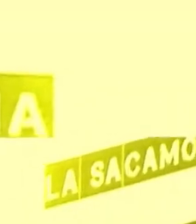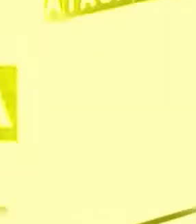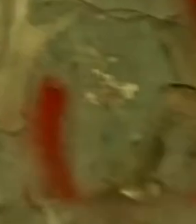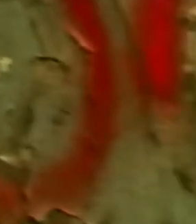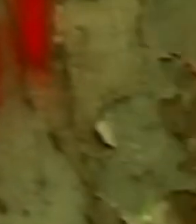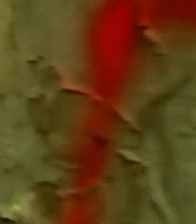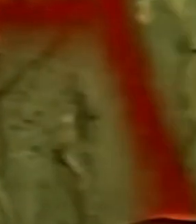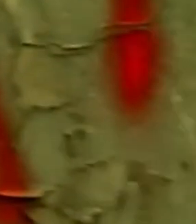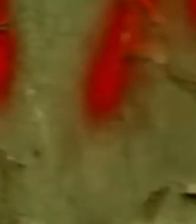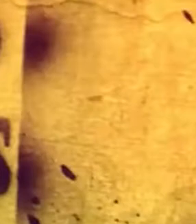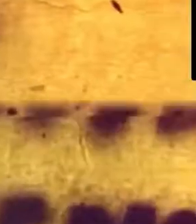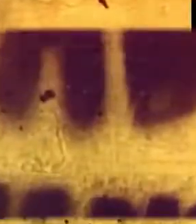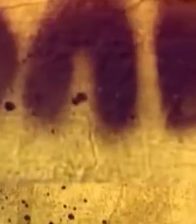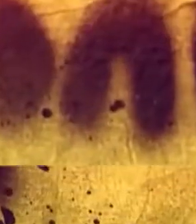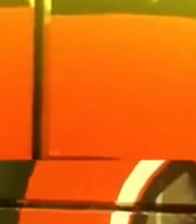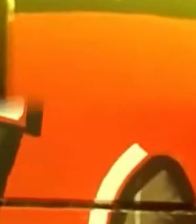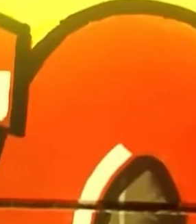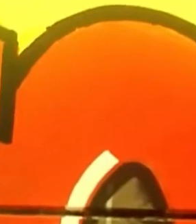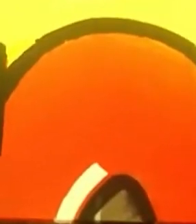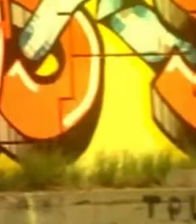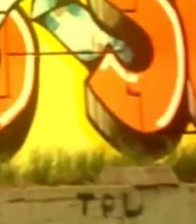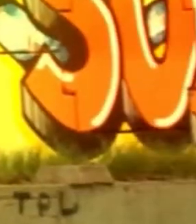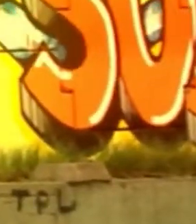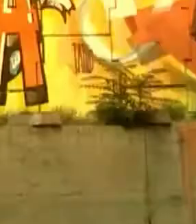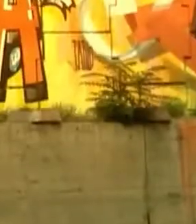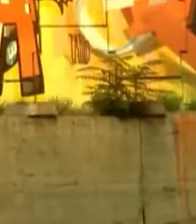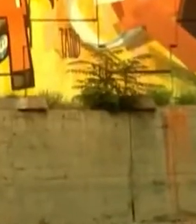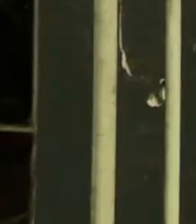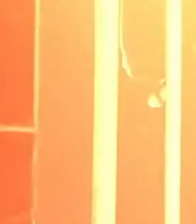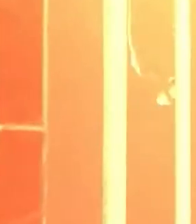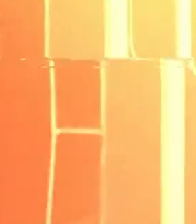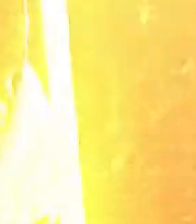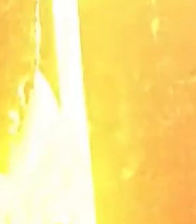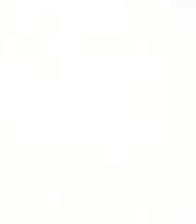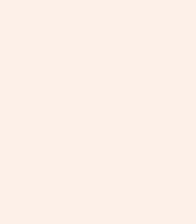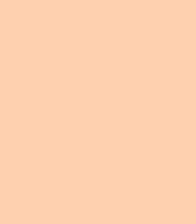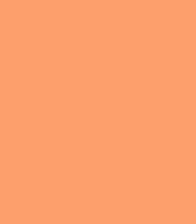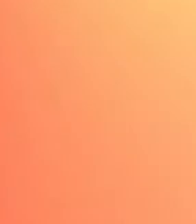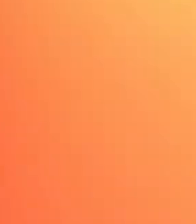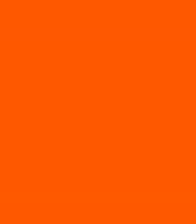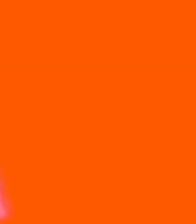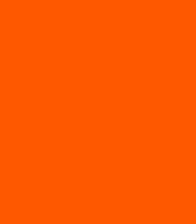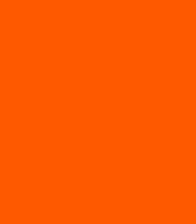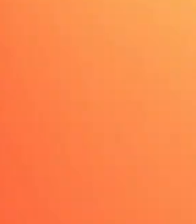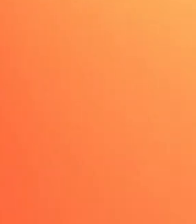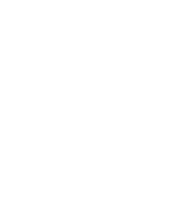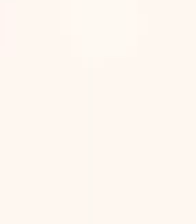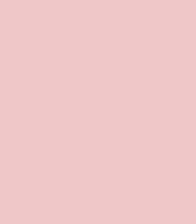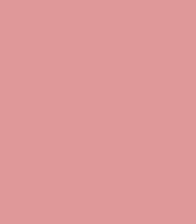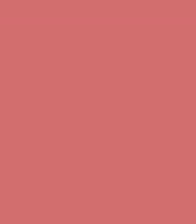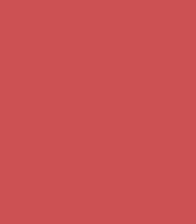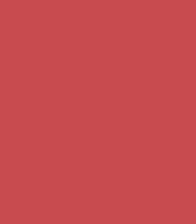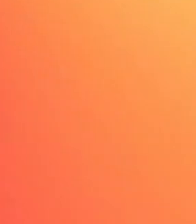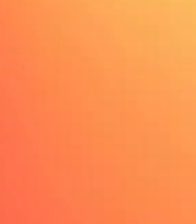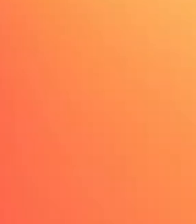somos dos, somos dos, somos dos, somos todo. Y somos dos, somos dos, somos dos. Y somos dos, somos dos,